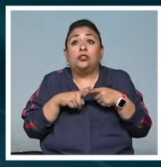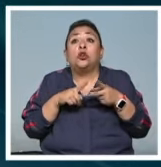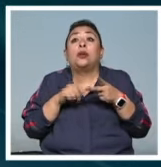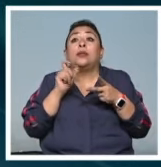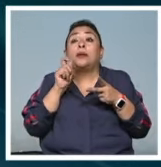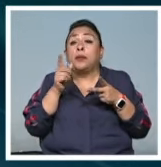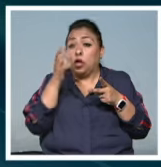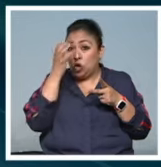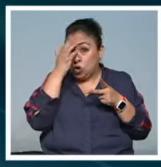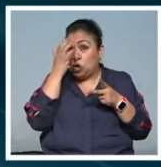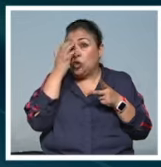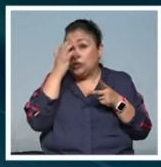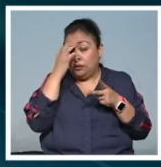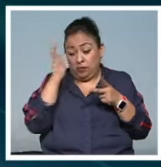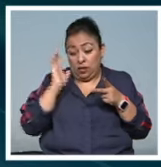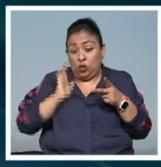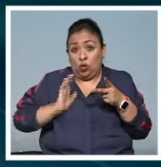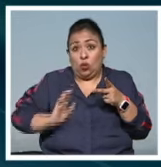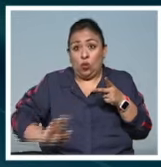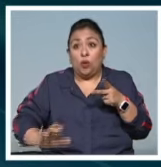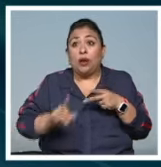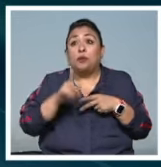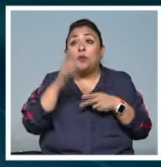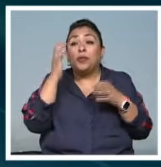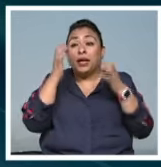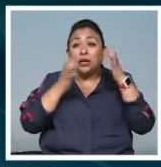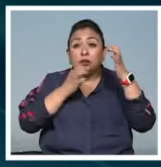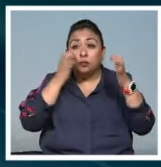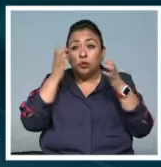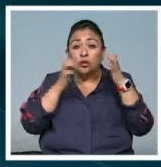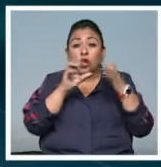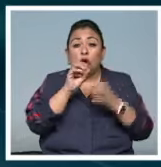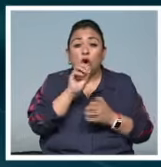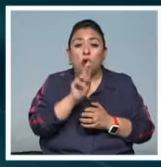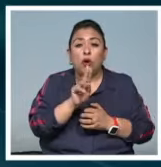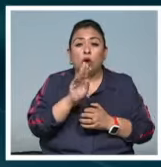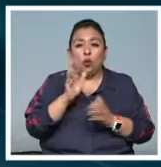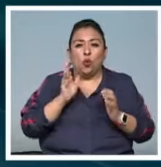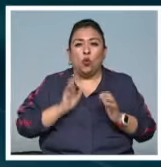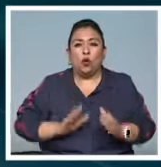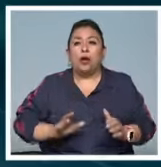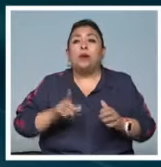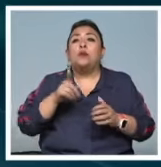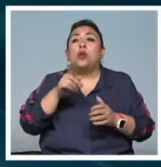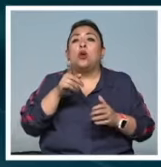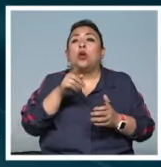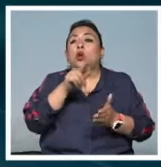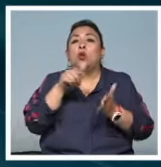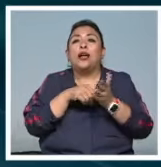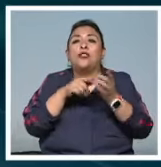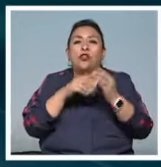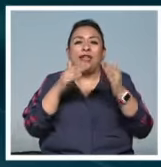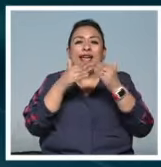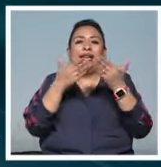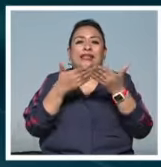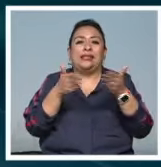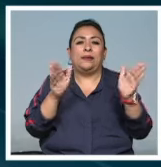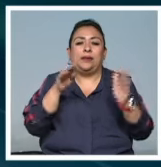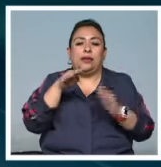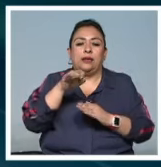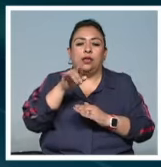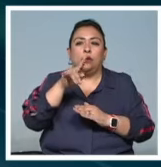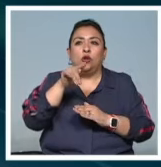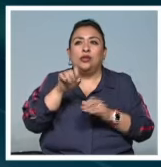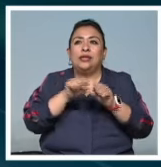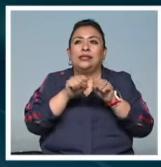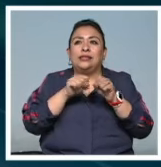el conocimiento de la anatomía. La exposición Our Body, el universo dentro, se exhibe en la Casa Abierta Monte,